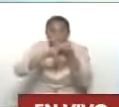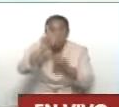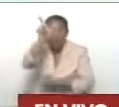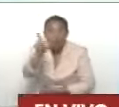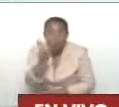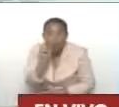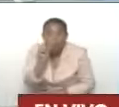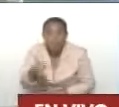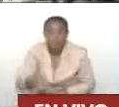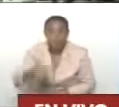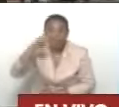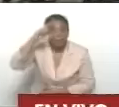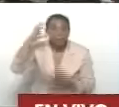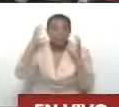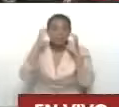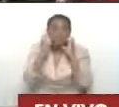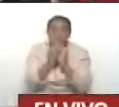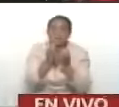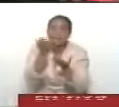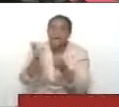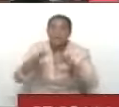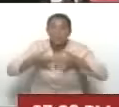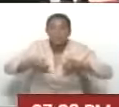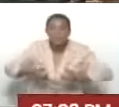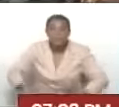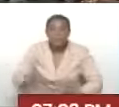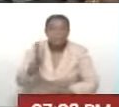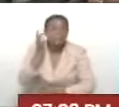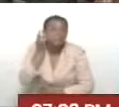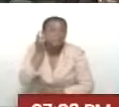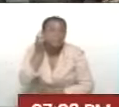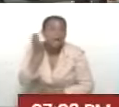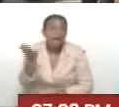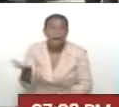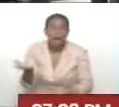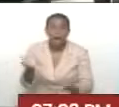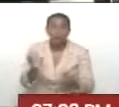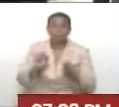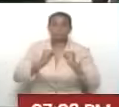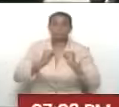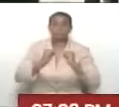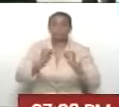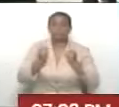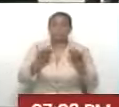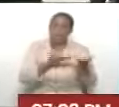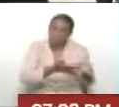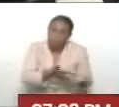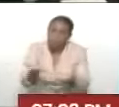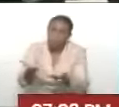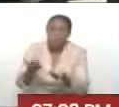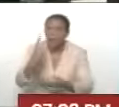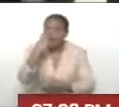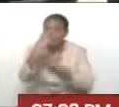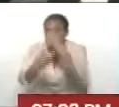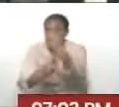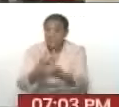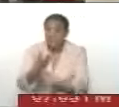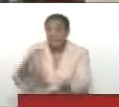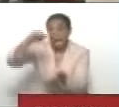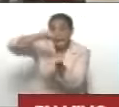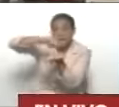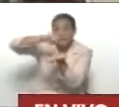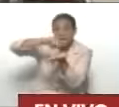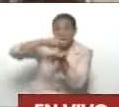del presidente Raisi, a sus hijas, que recibieron también a Cilia en nuestra visita ya a